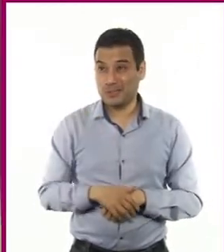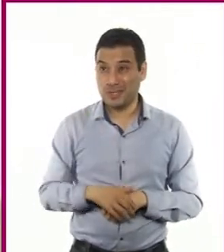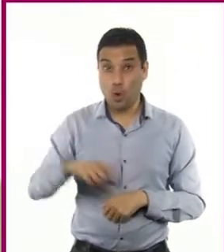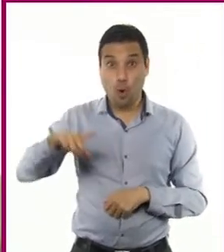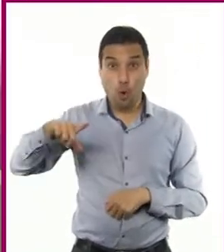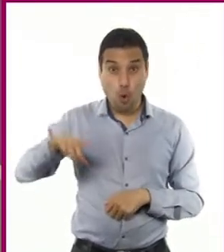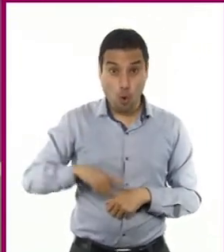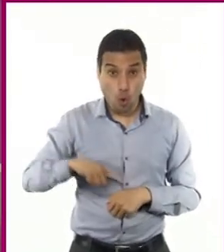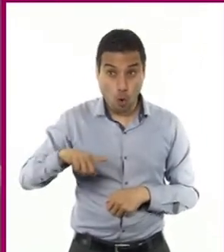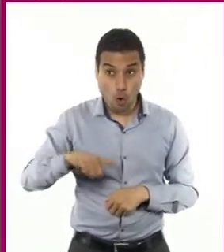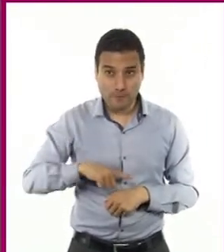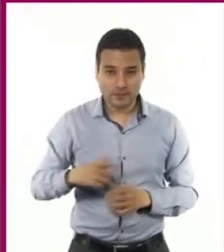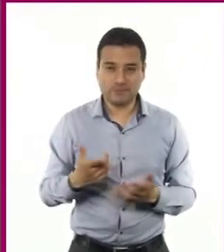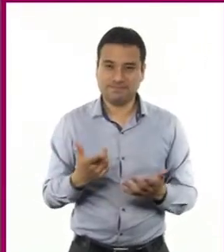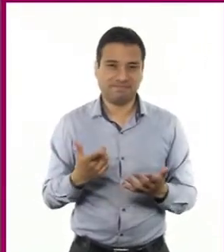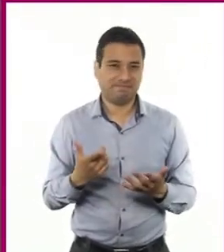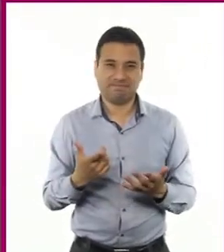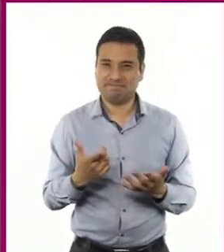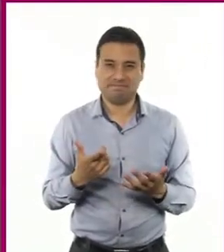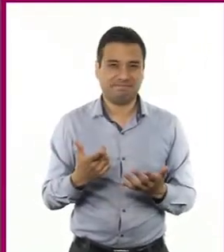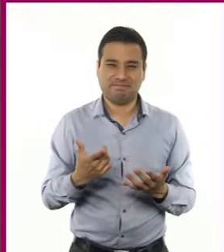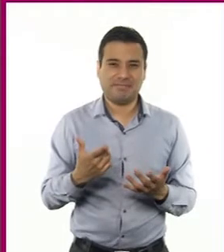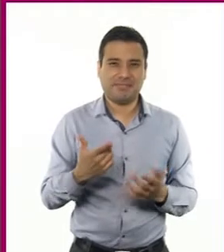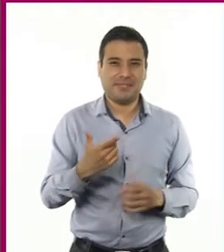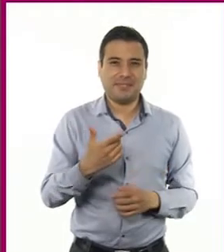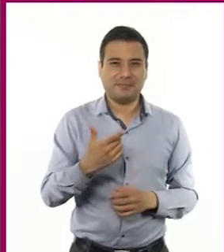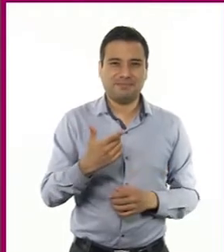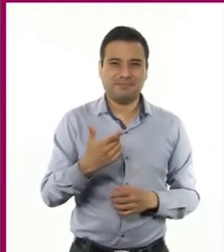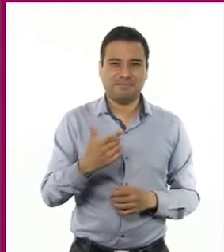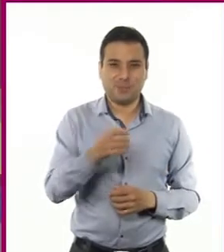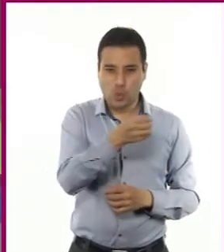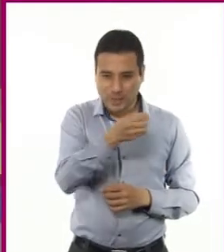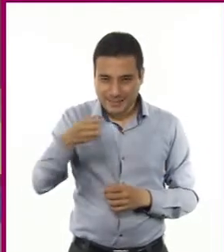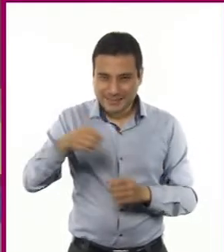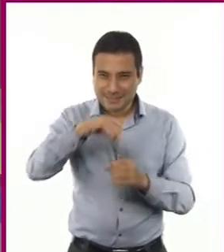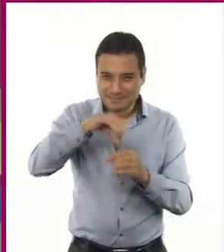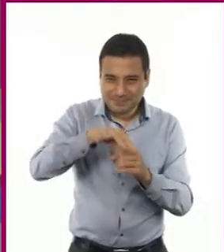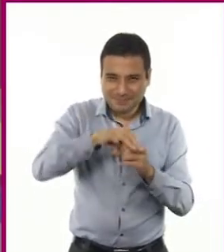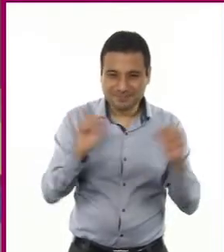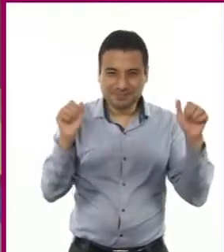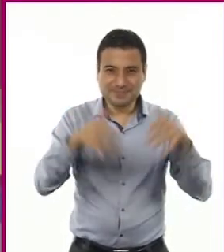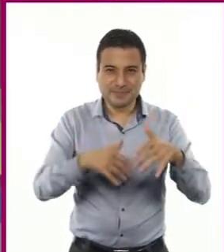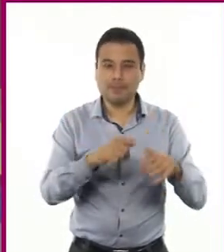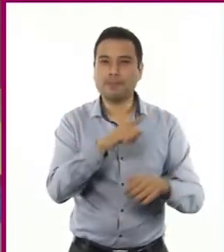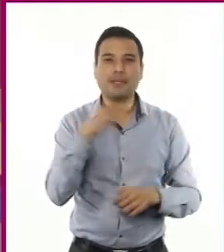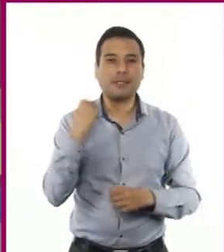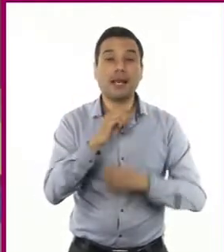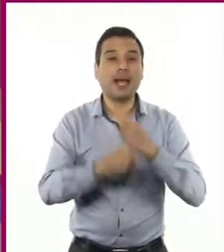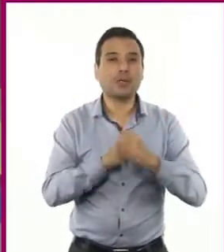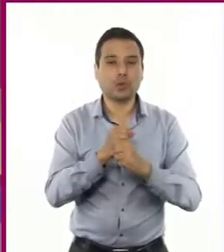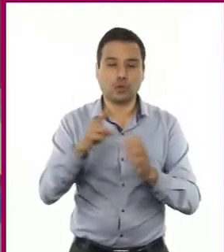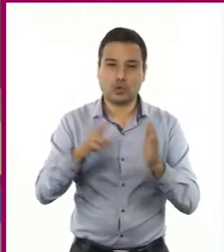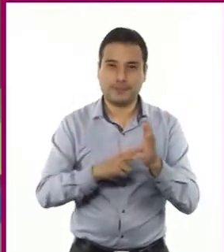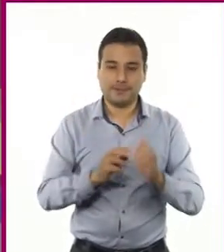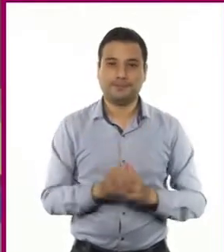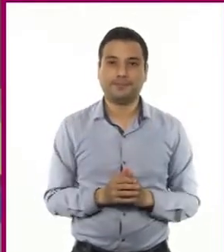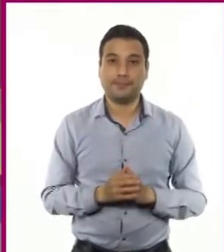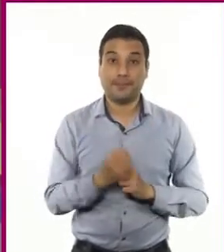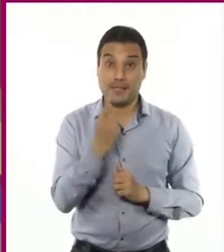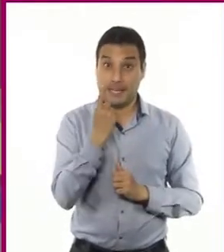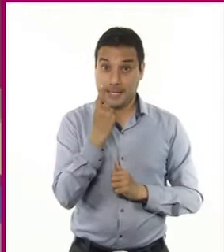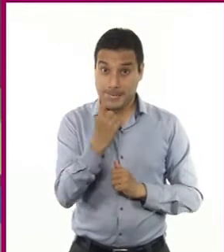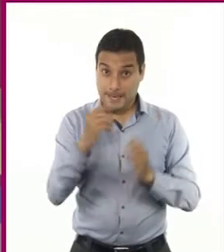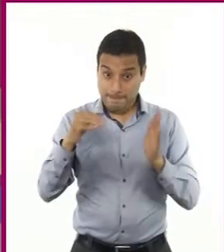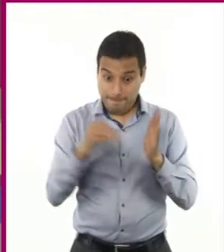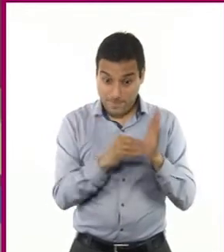perdió formalmente la elección presidencial en el año 2000. Y es precisamente al inicio de la década de los 60,